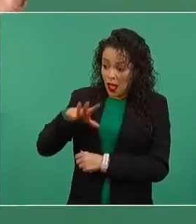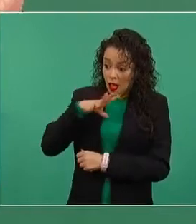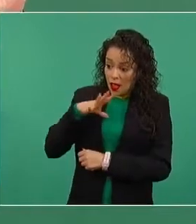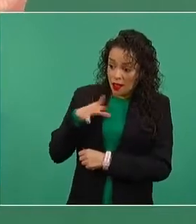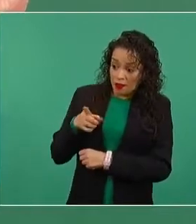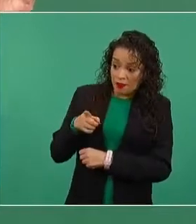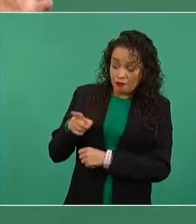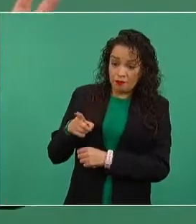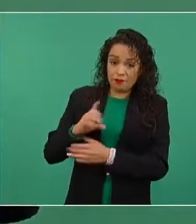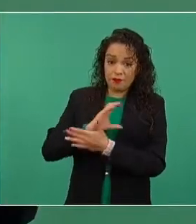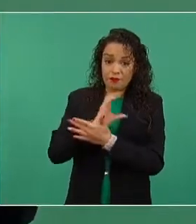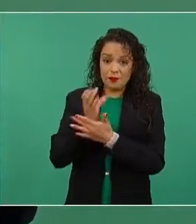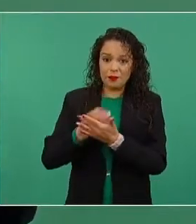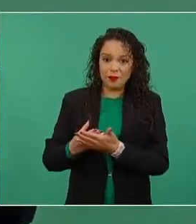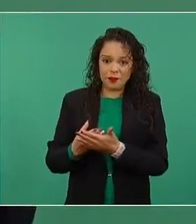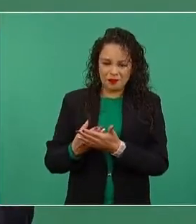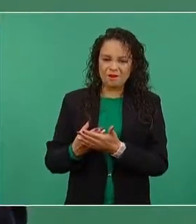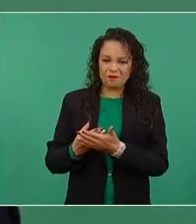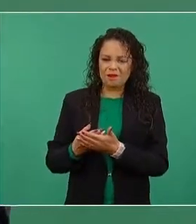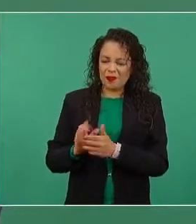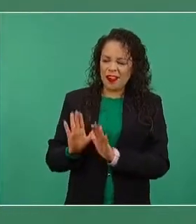a la corrupción.